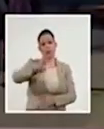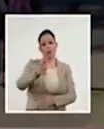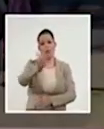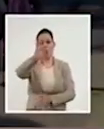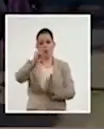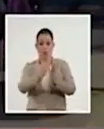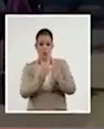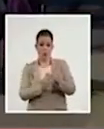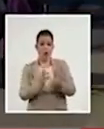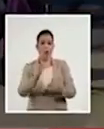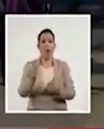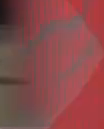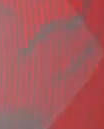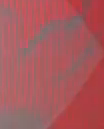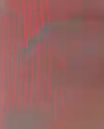izaga